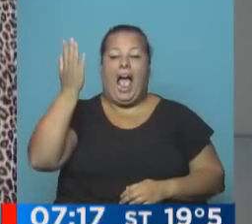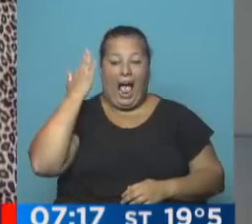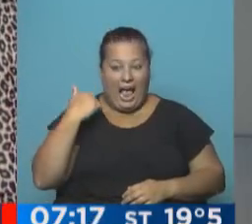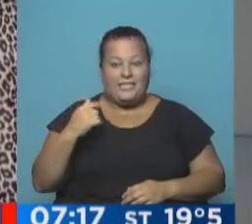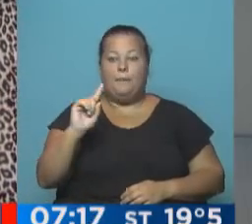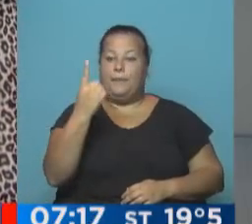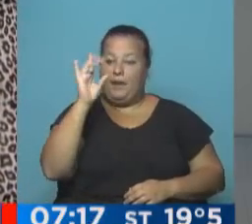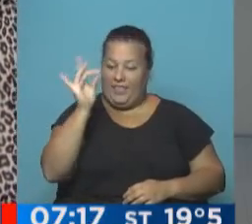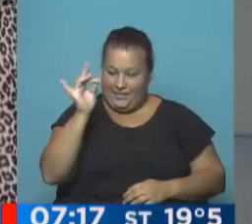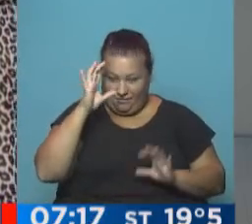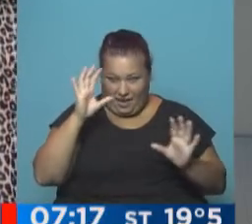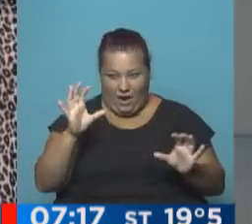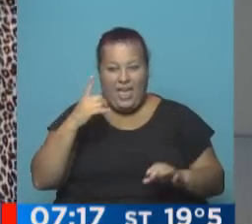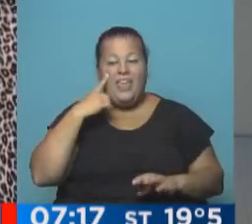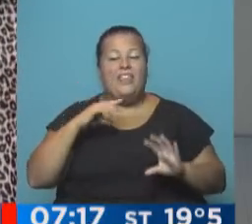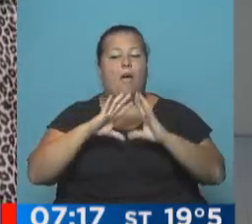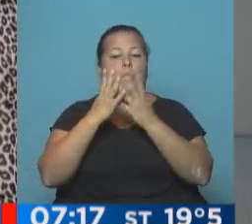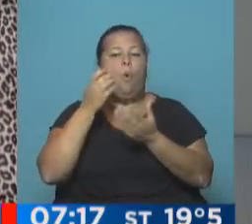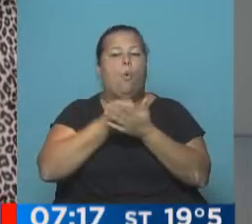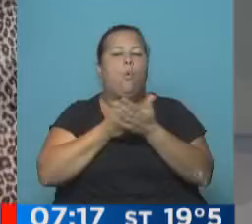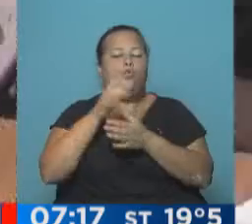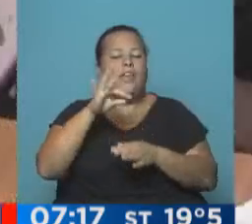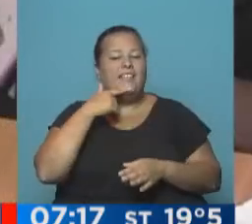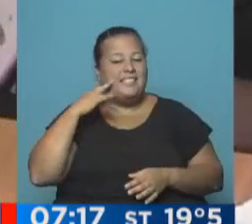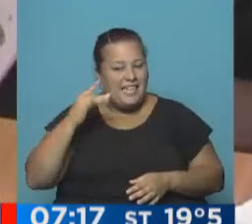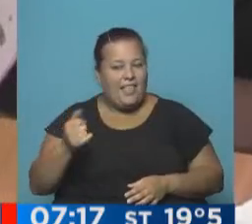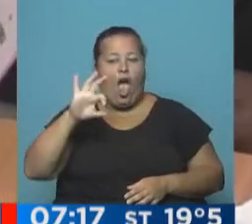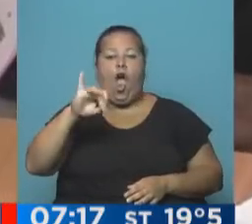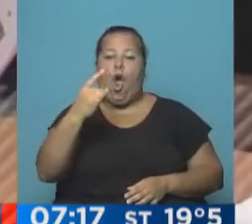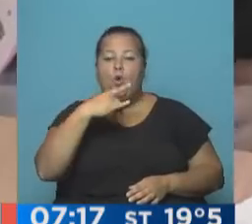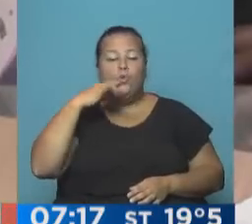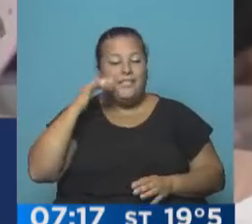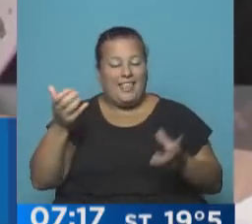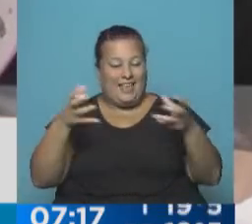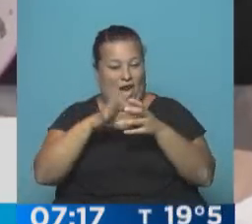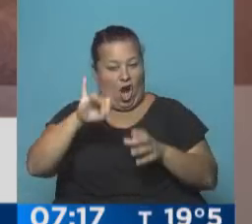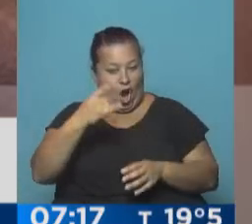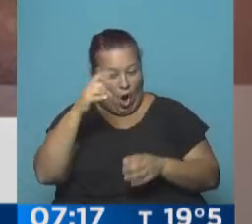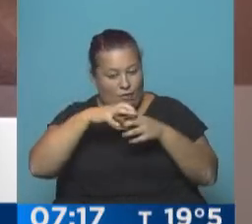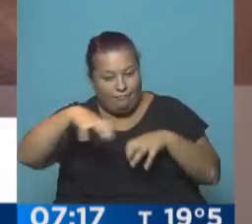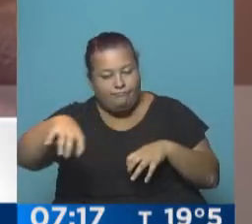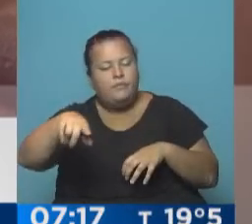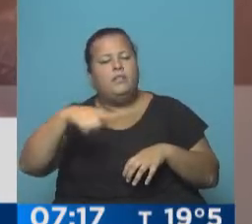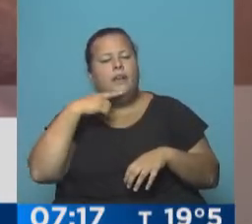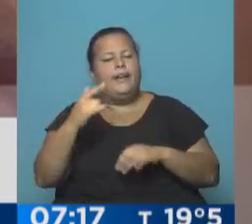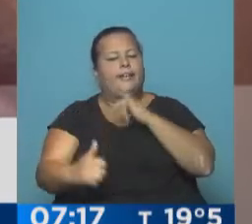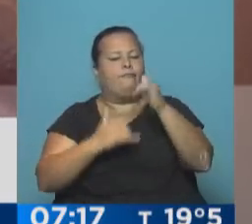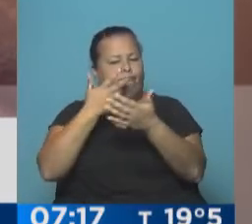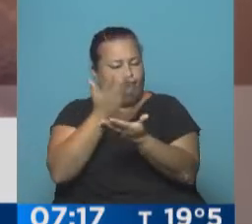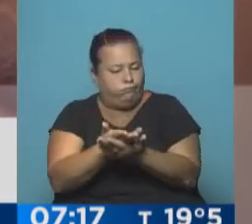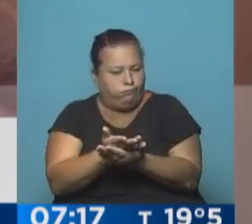el primero de diciembre se acuerdan día mundial de lucha contra el sida ONU sida la organización de Naciones Unidas presentó un